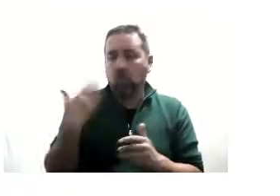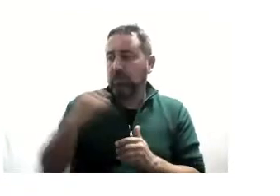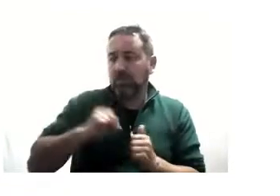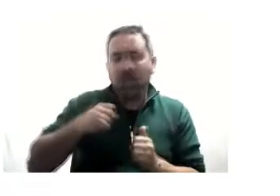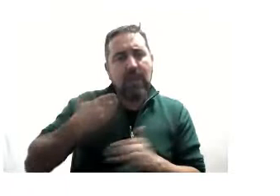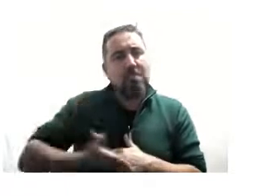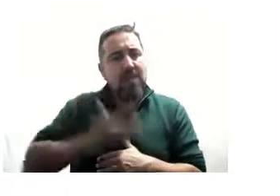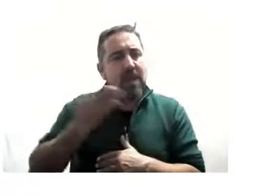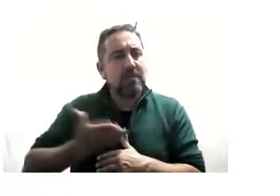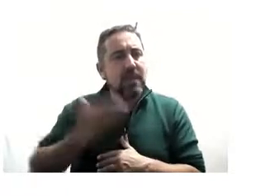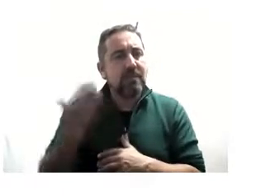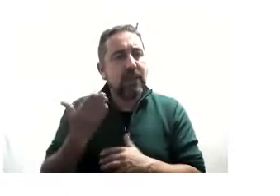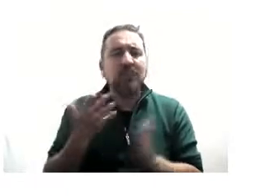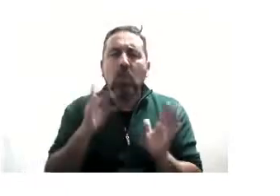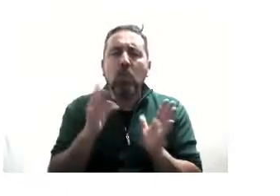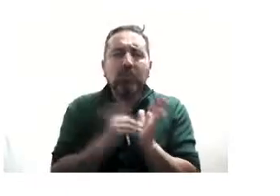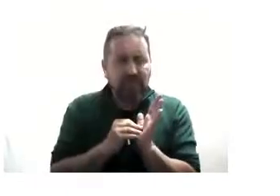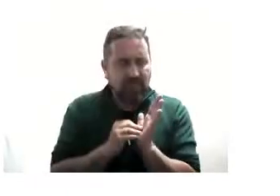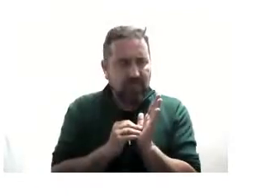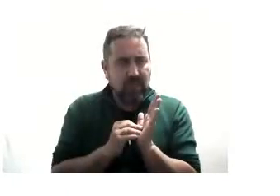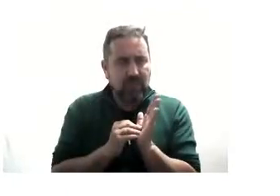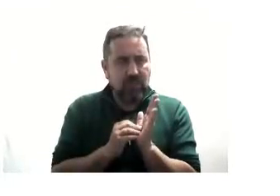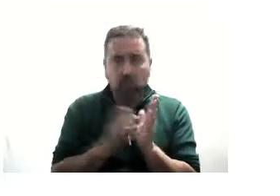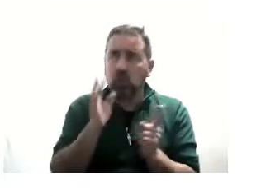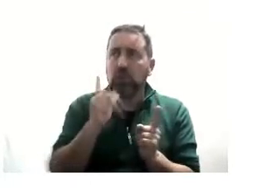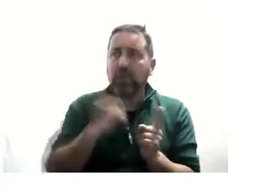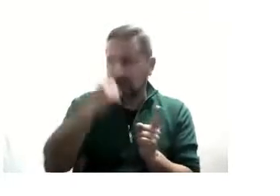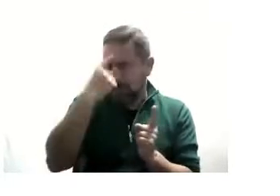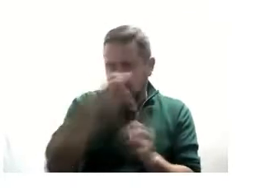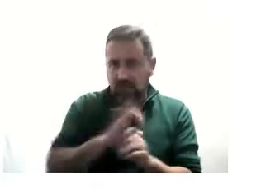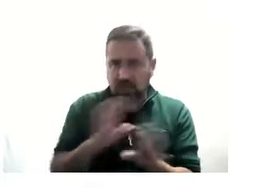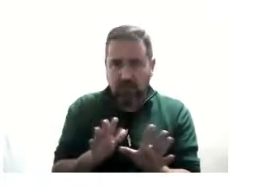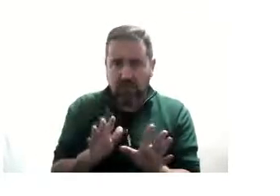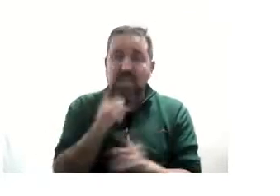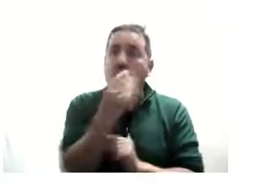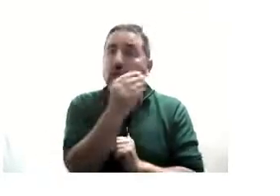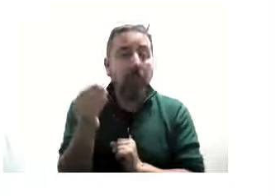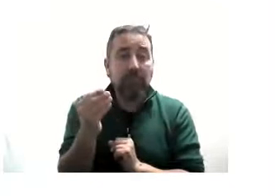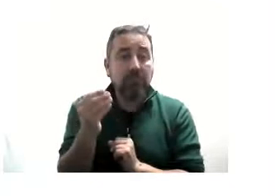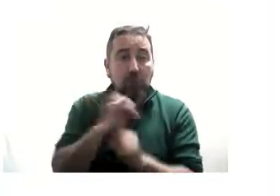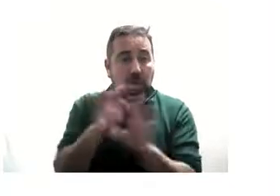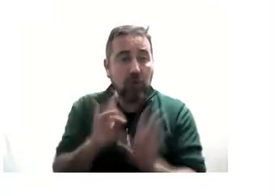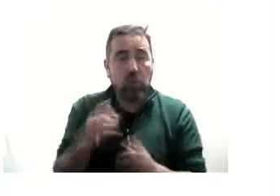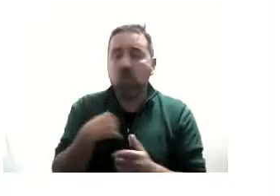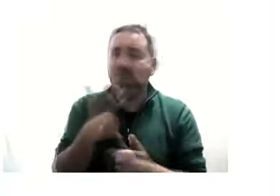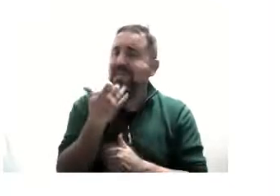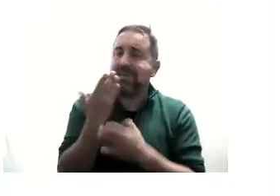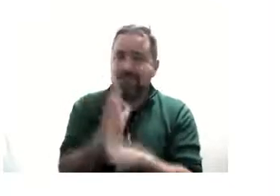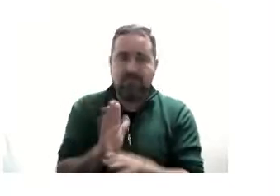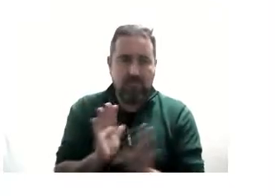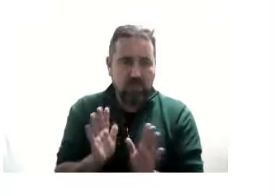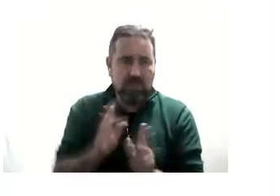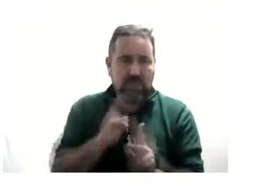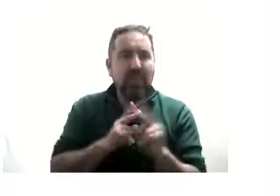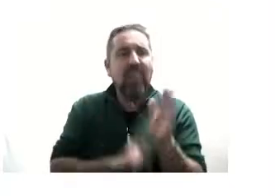años, pero muchas veces no lo tenemos en mente y sobre todo no lo tienen en mente los jóvenes. Yo siempre pongo un ejemplo cuando hablamos del